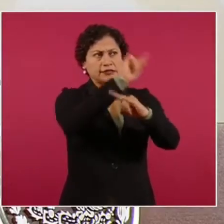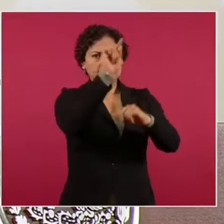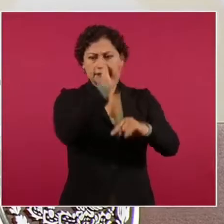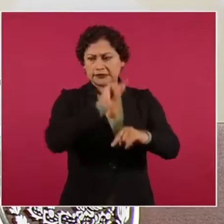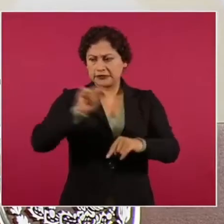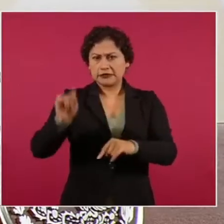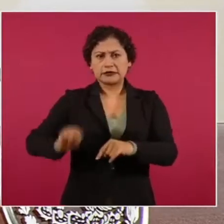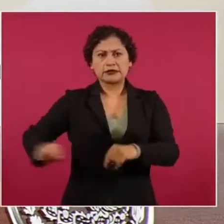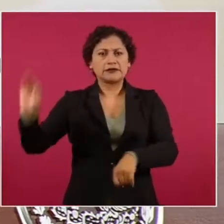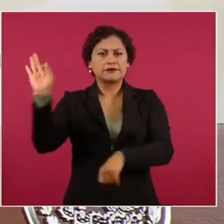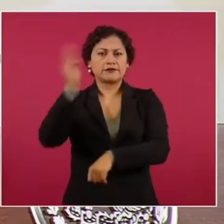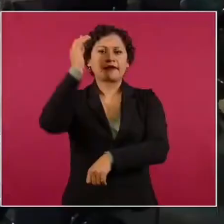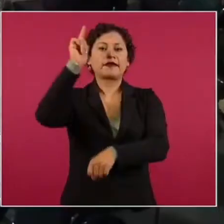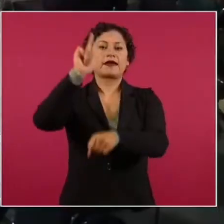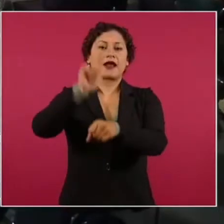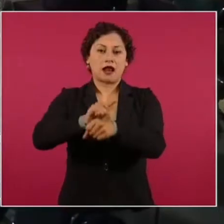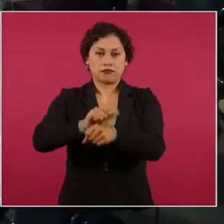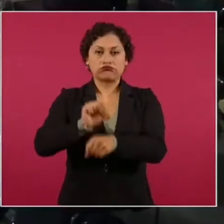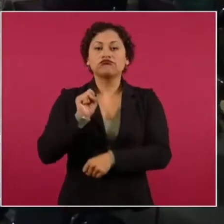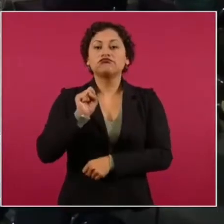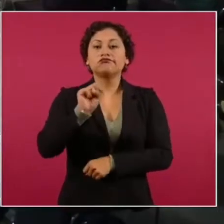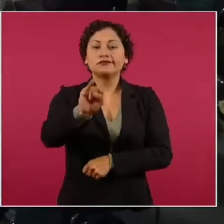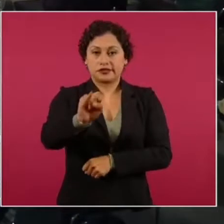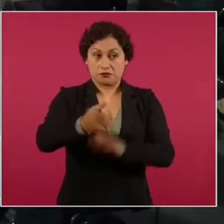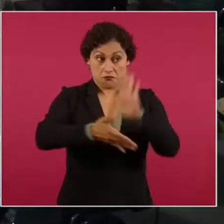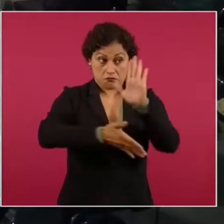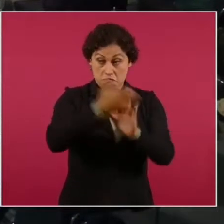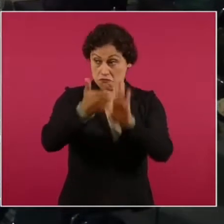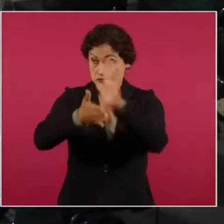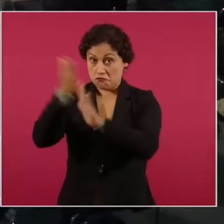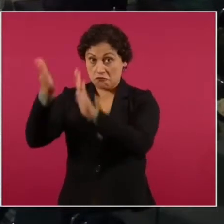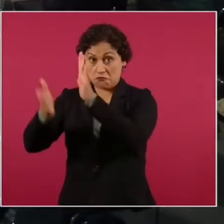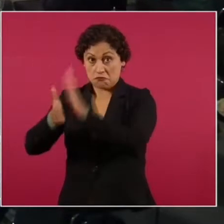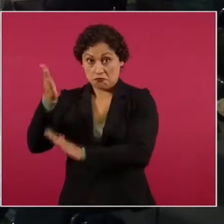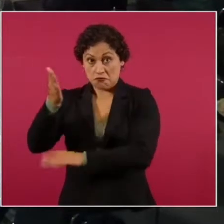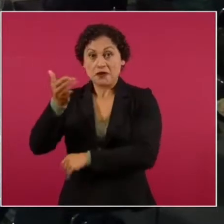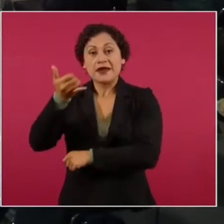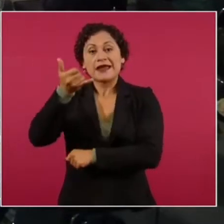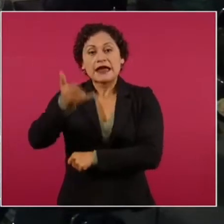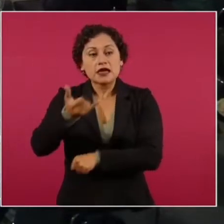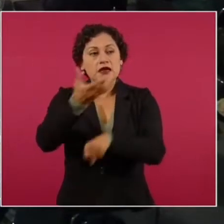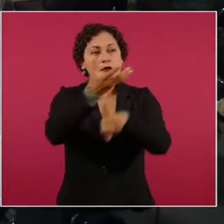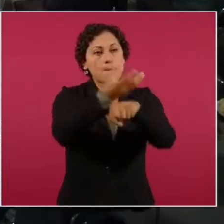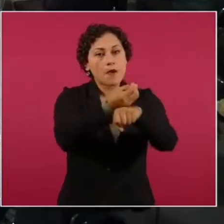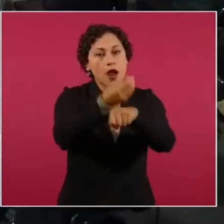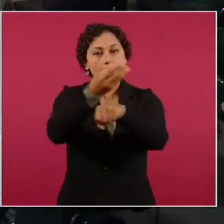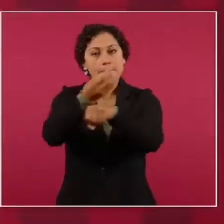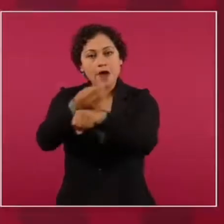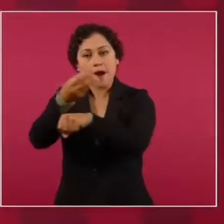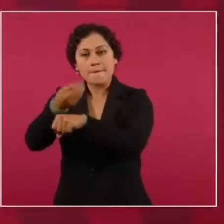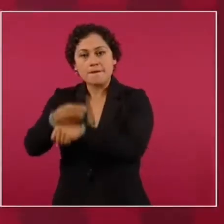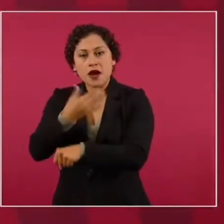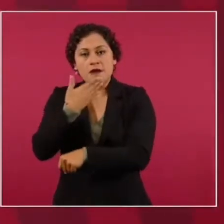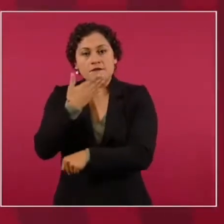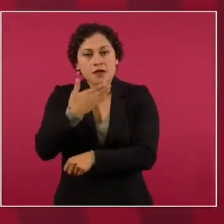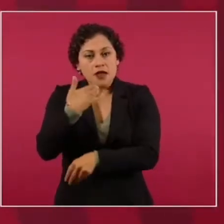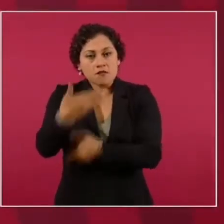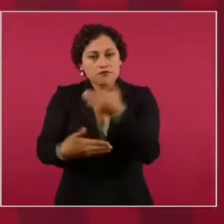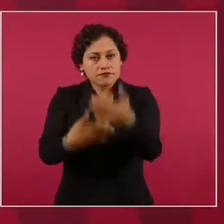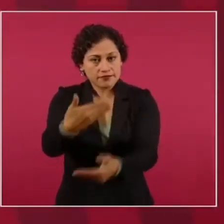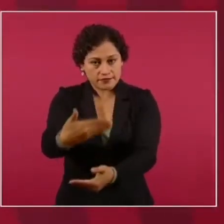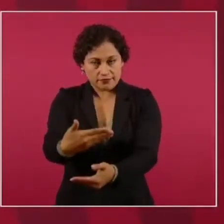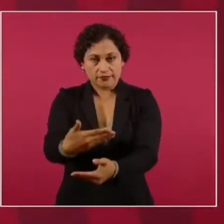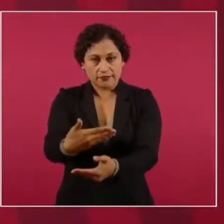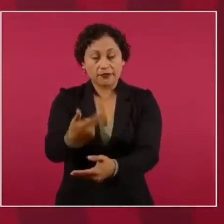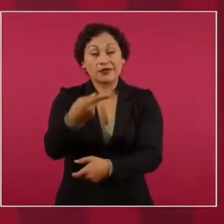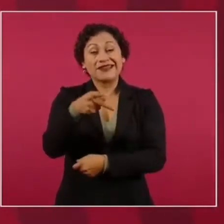y construir carreteras federales y hacerse cargo del mantenimiento. Pero ya lo